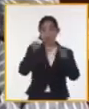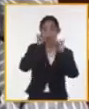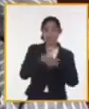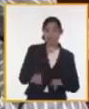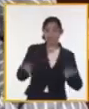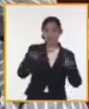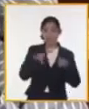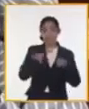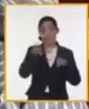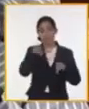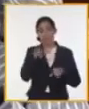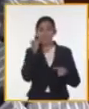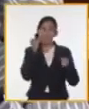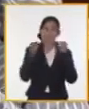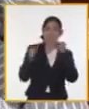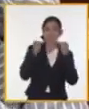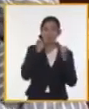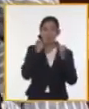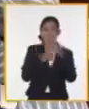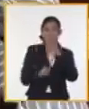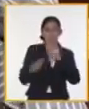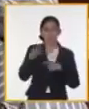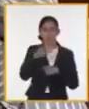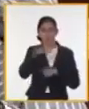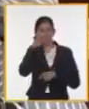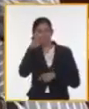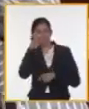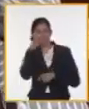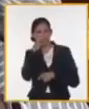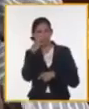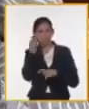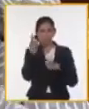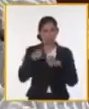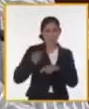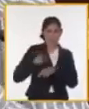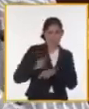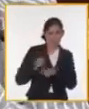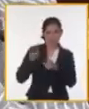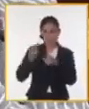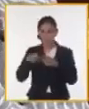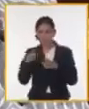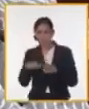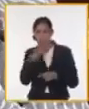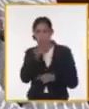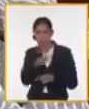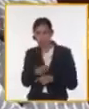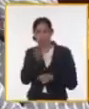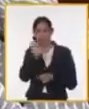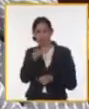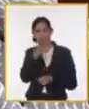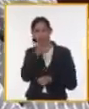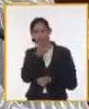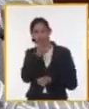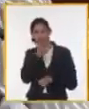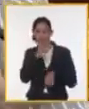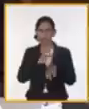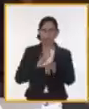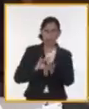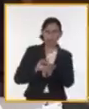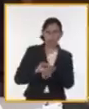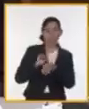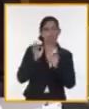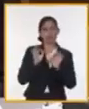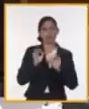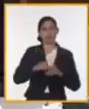mismo material de consumo que malas prácticas o jóvenes afectados por este